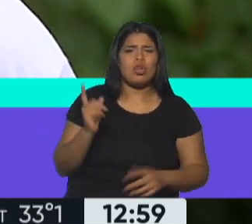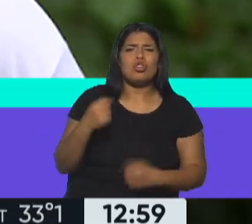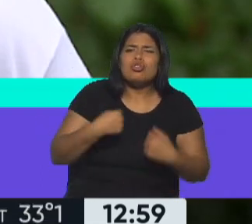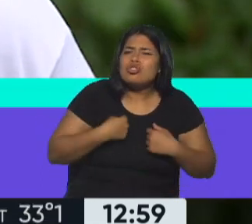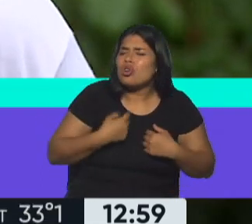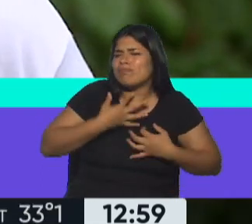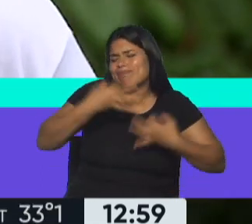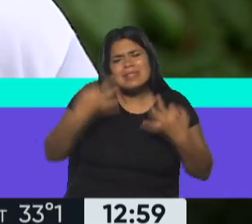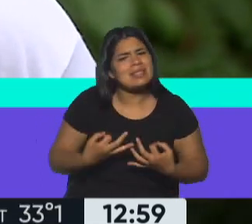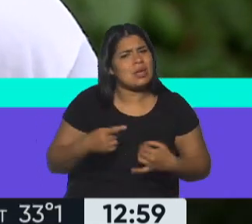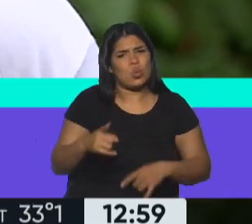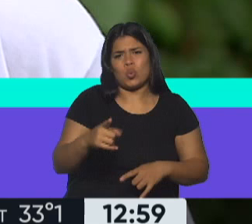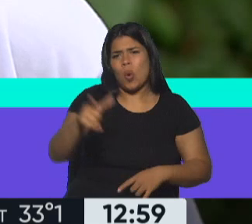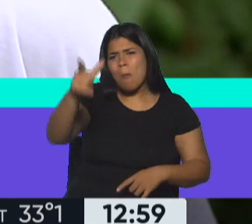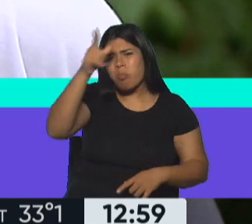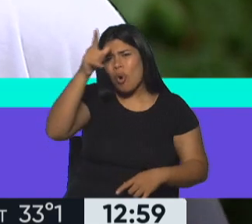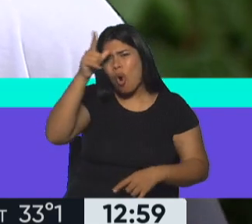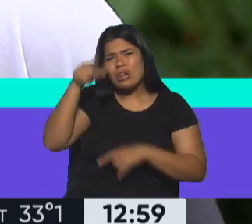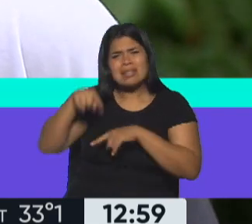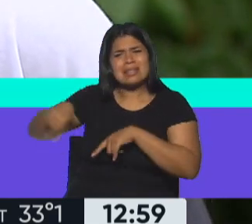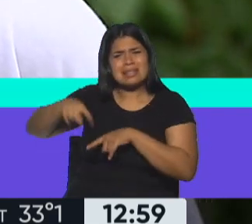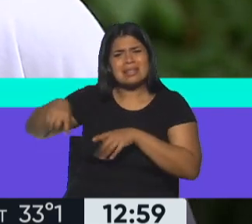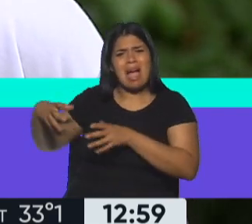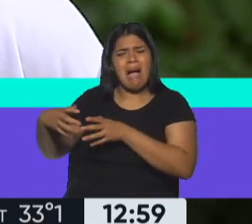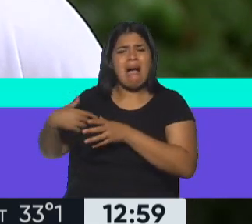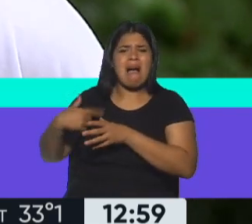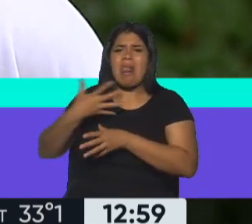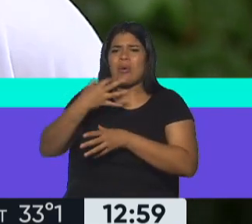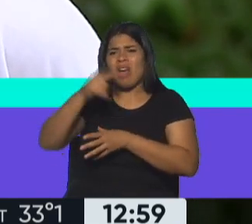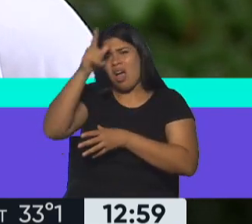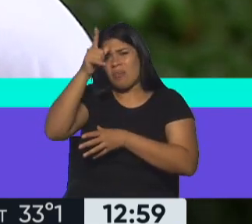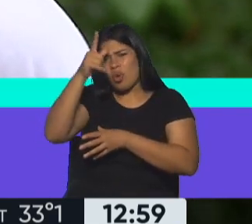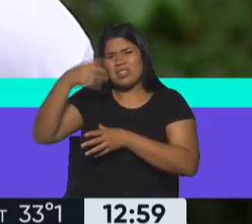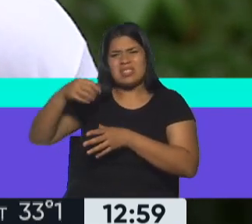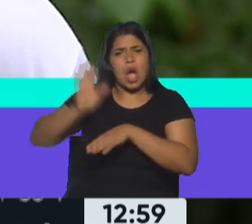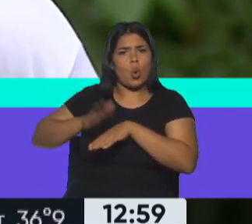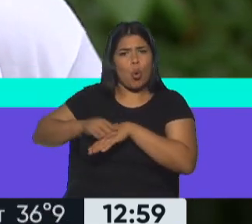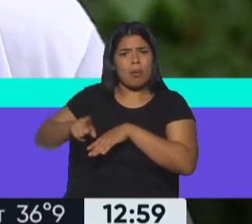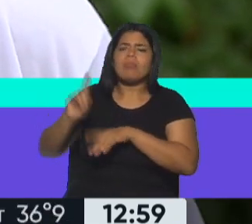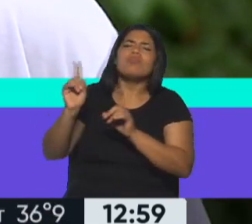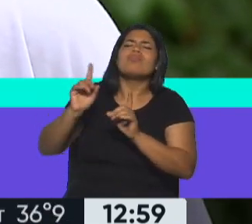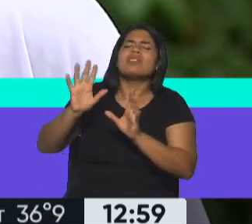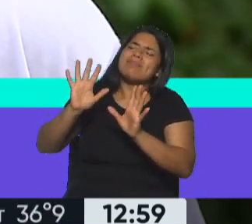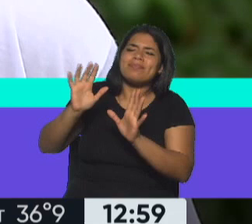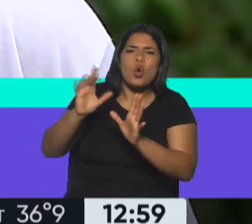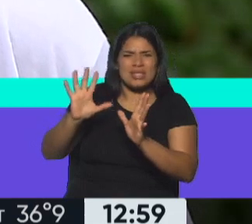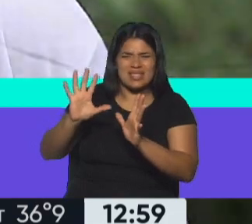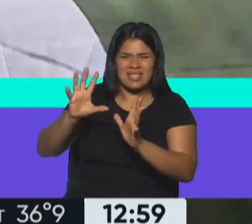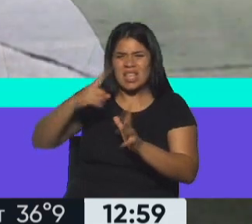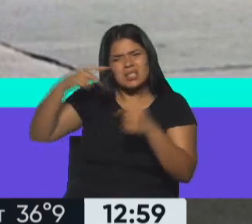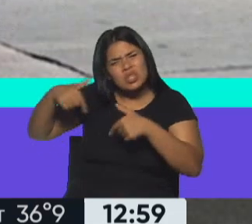nada que ver en esto estos son tres asesinos que estaban disfrazados dentro de la fuerza porque gracias a dios y gracias de este país